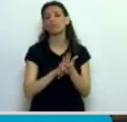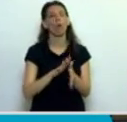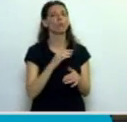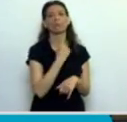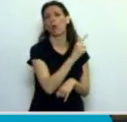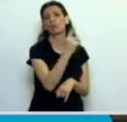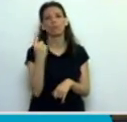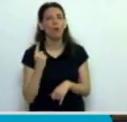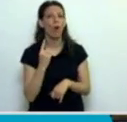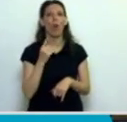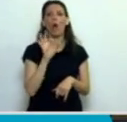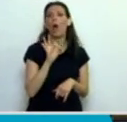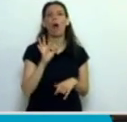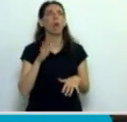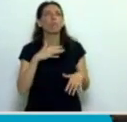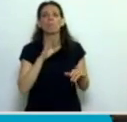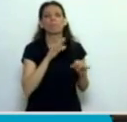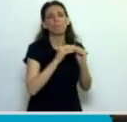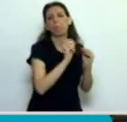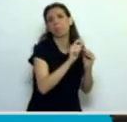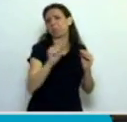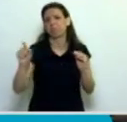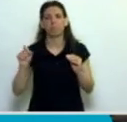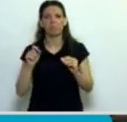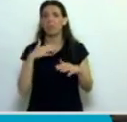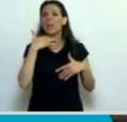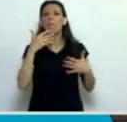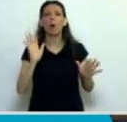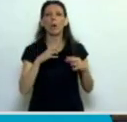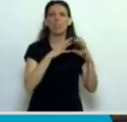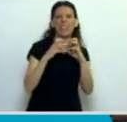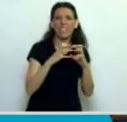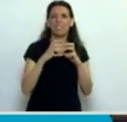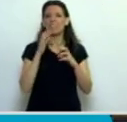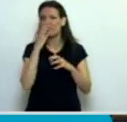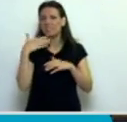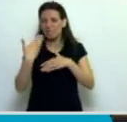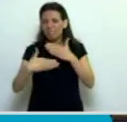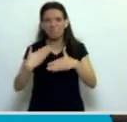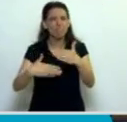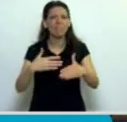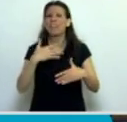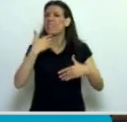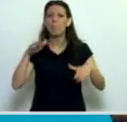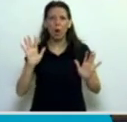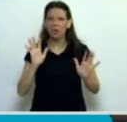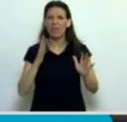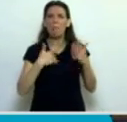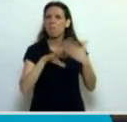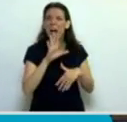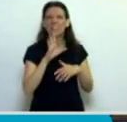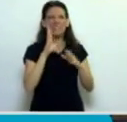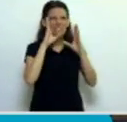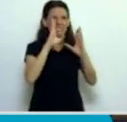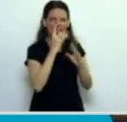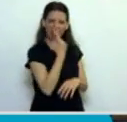aún con los vaivenes de las distintas crisis que iban a sobrevivir. O sea, expresaba la